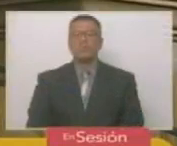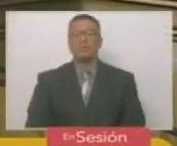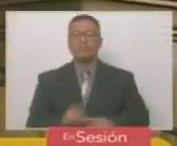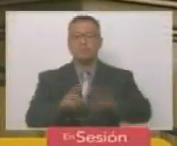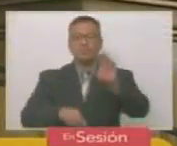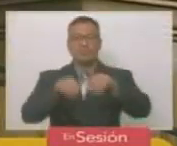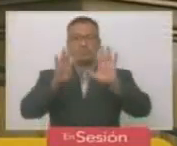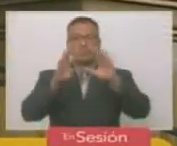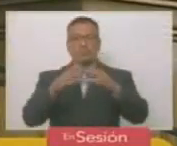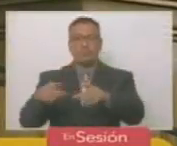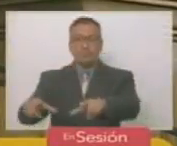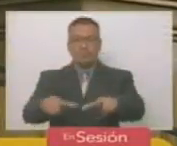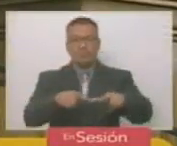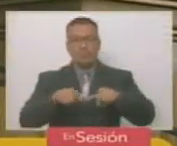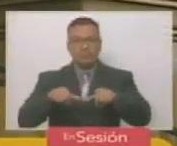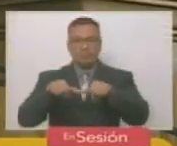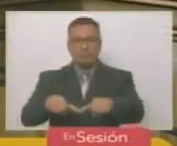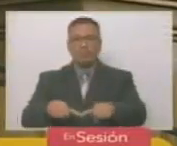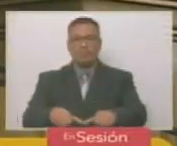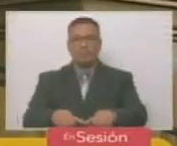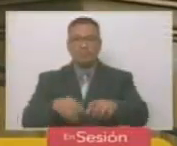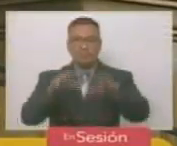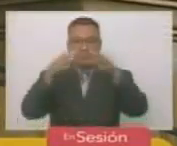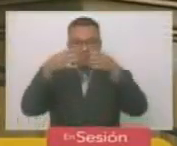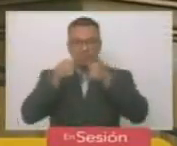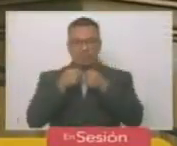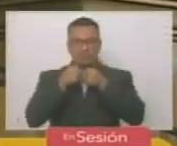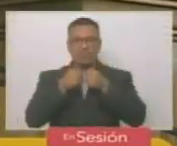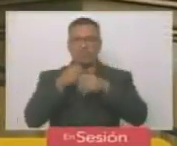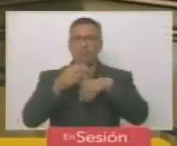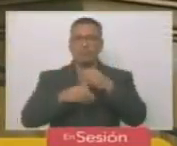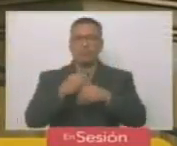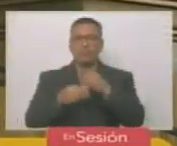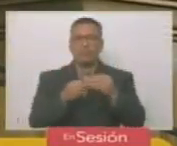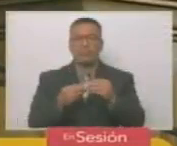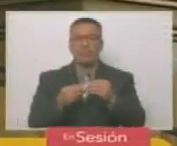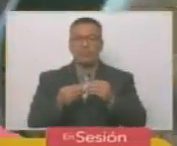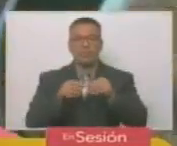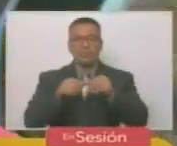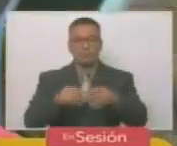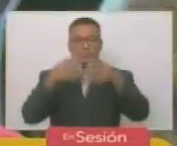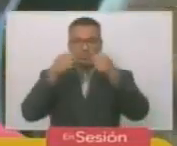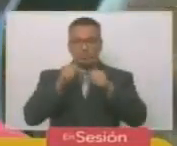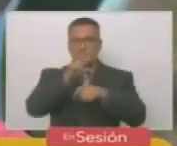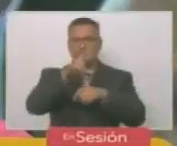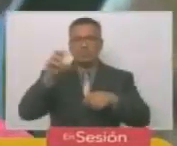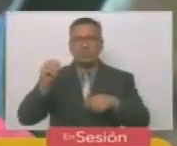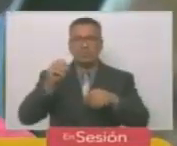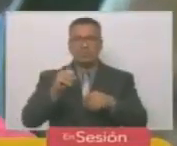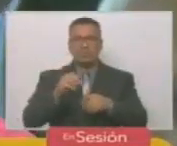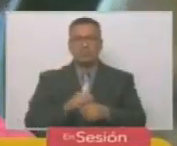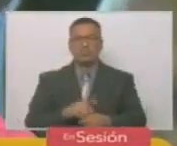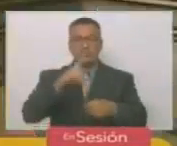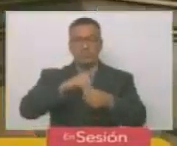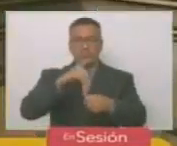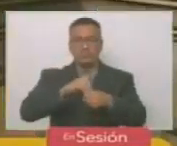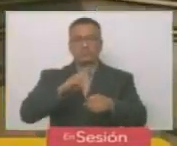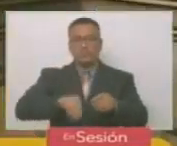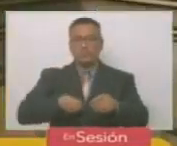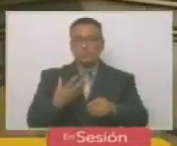19, lugar o establecimiento penitenciario de cumplir de la condena; 20, los datos que se